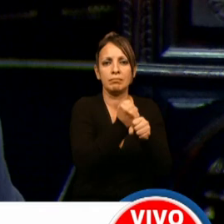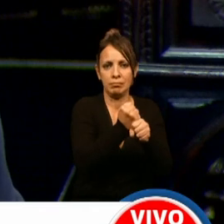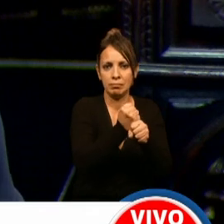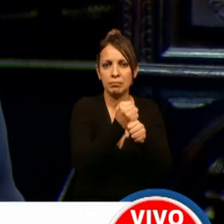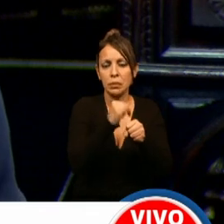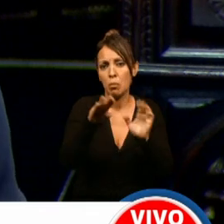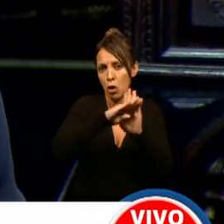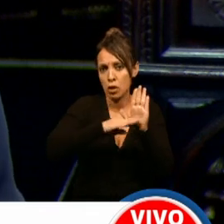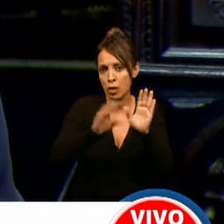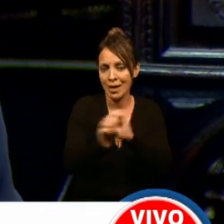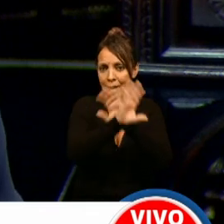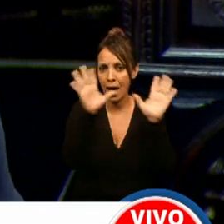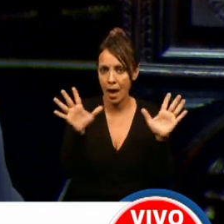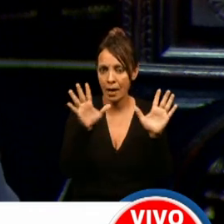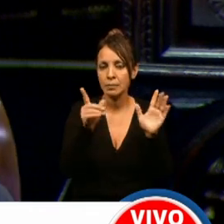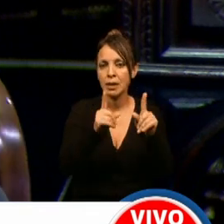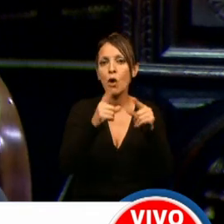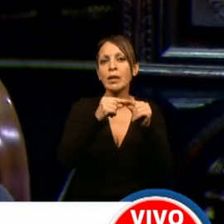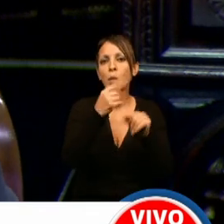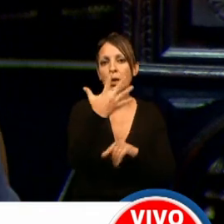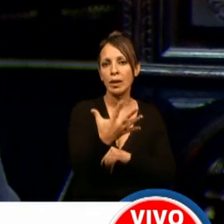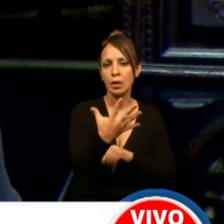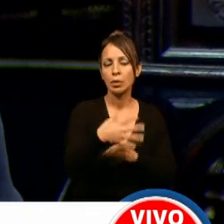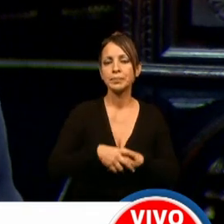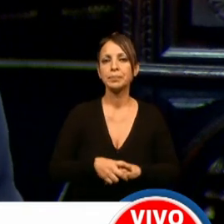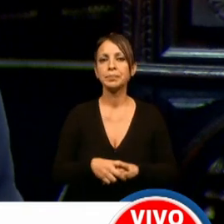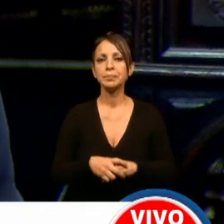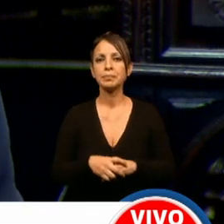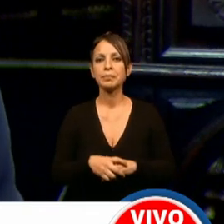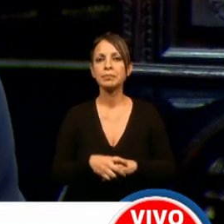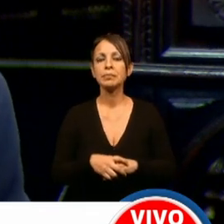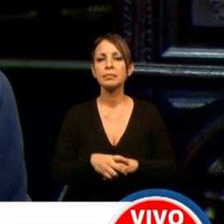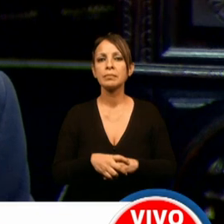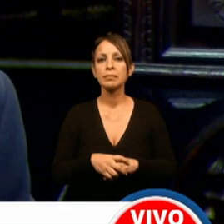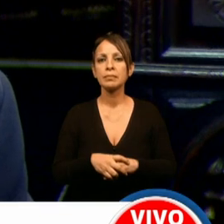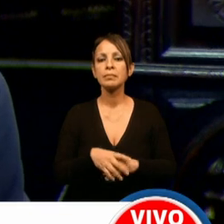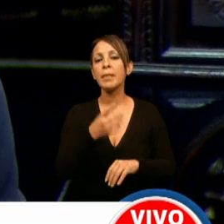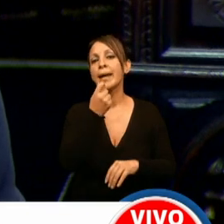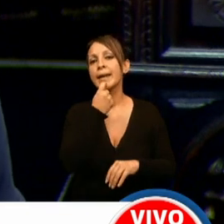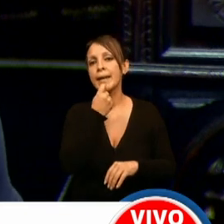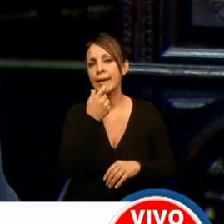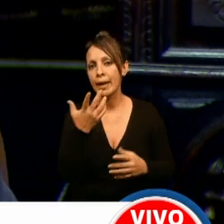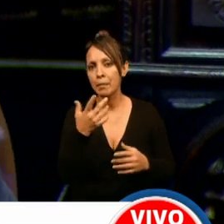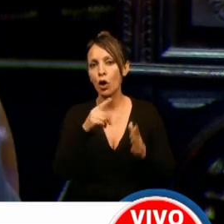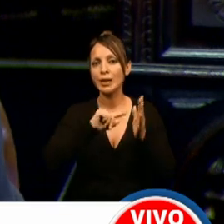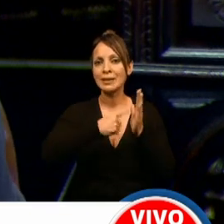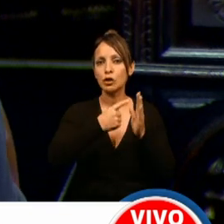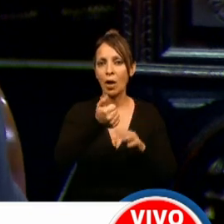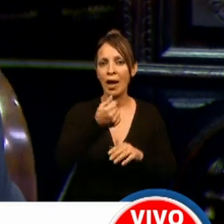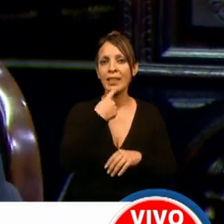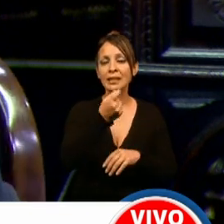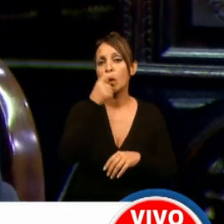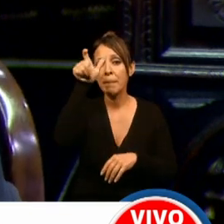ingreso establecidos en el artículo quinto el que por ejemplo en sus hizo adiós el que haya sido